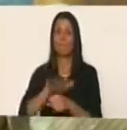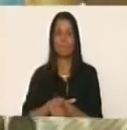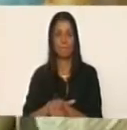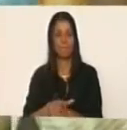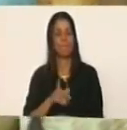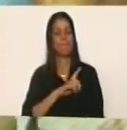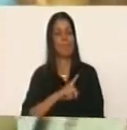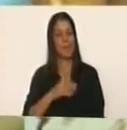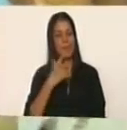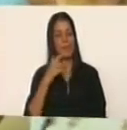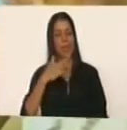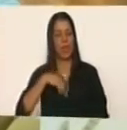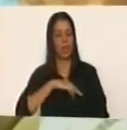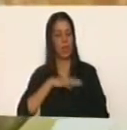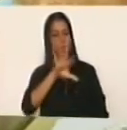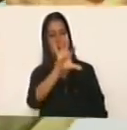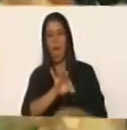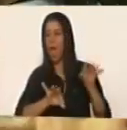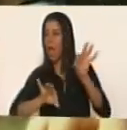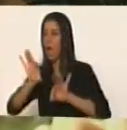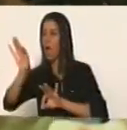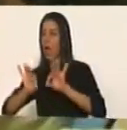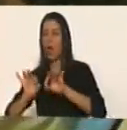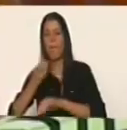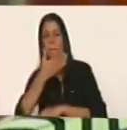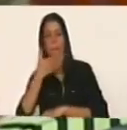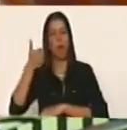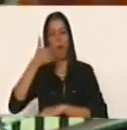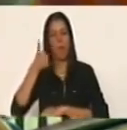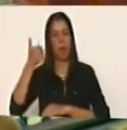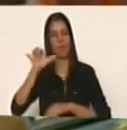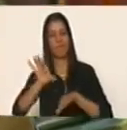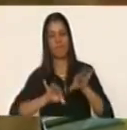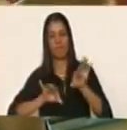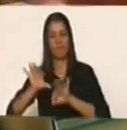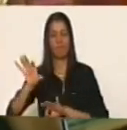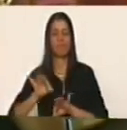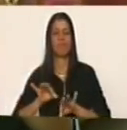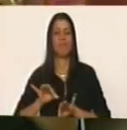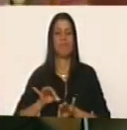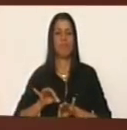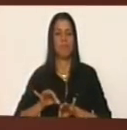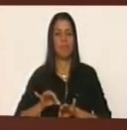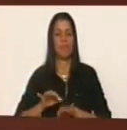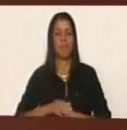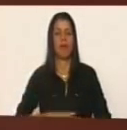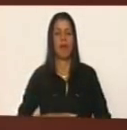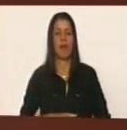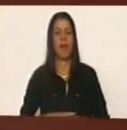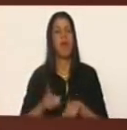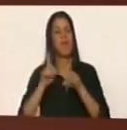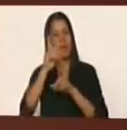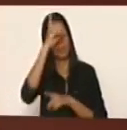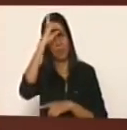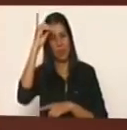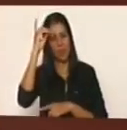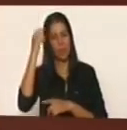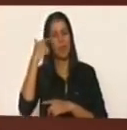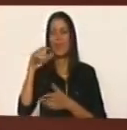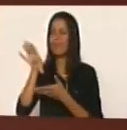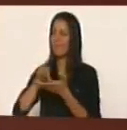mejores mujeres. Como dijo ayer el camarada Diosdado Cabello, un mensaje más, sin sectarismo,